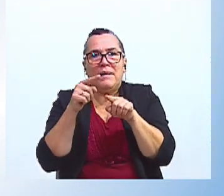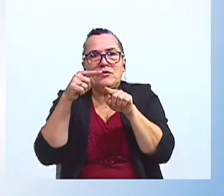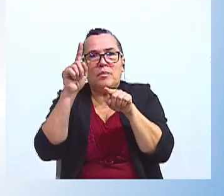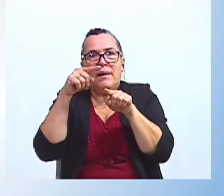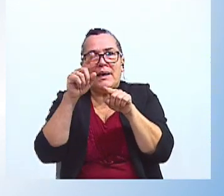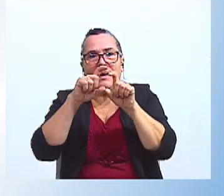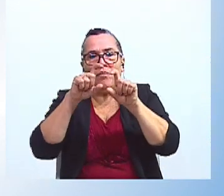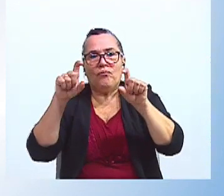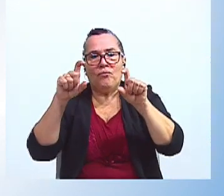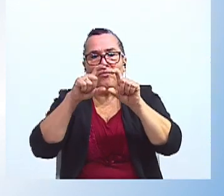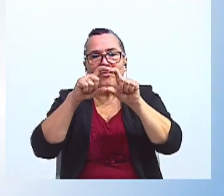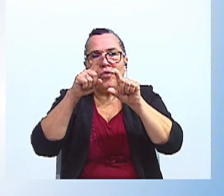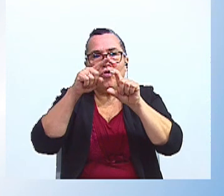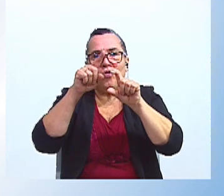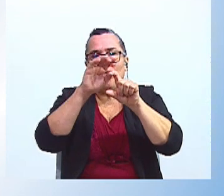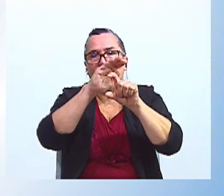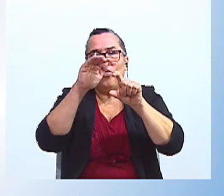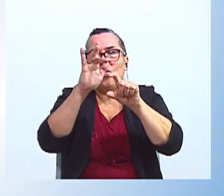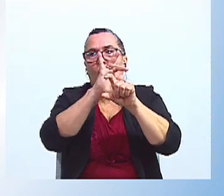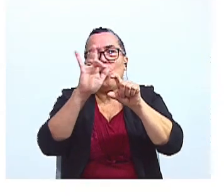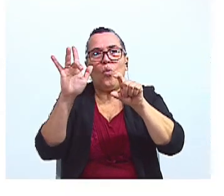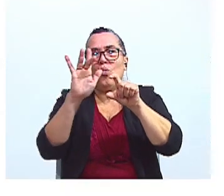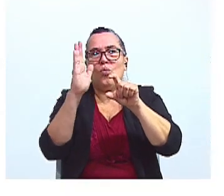la letra en mayúscula.